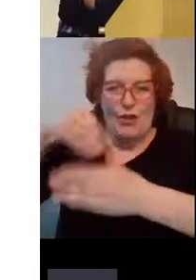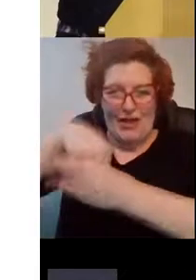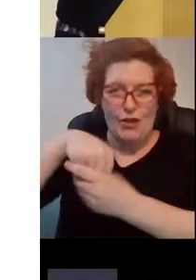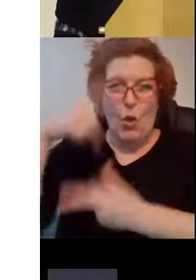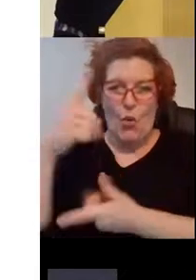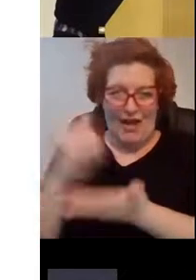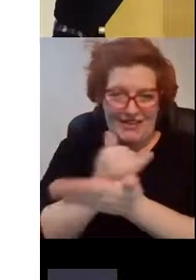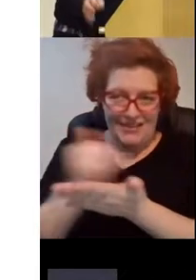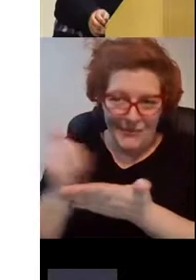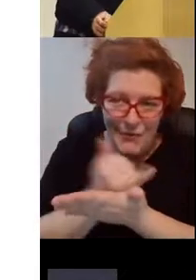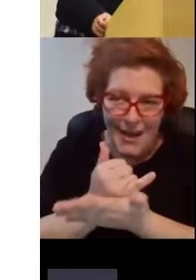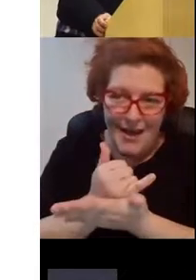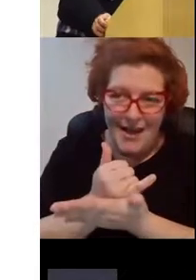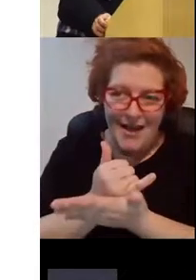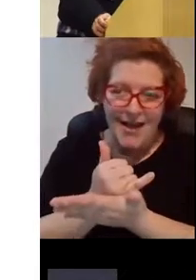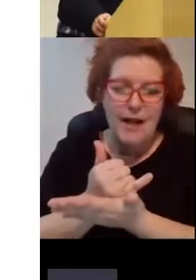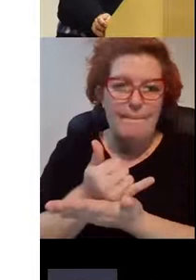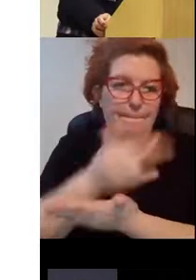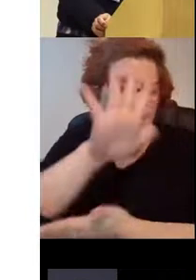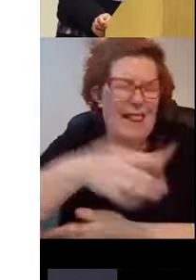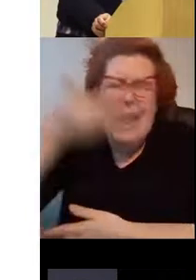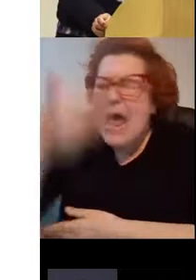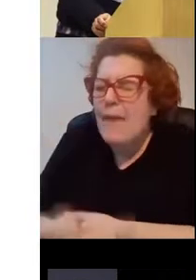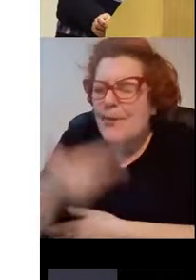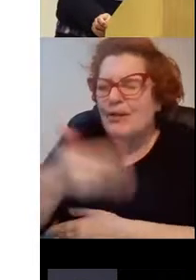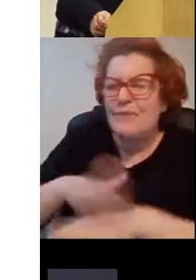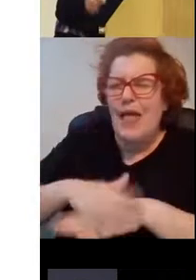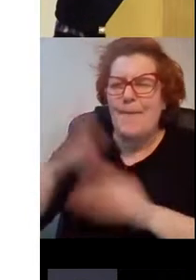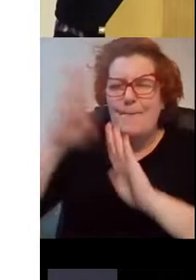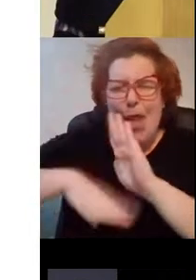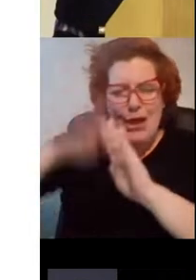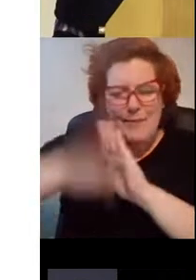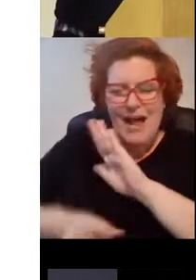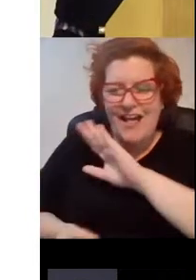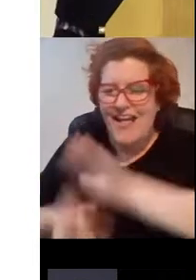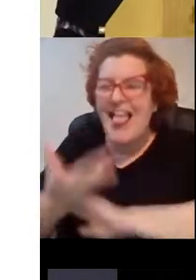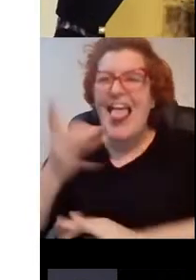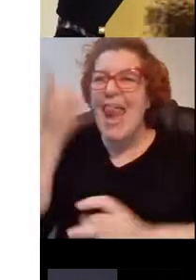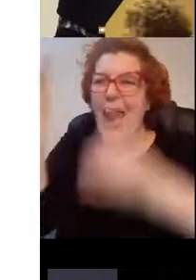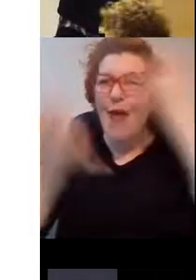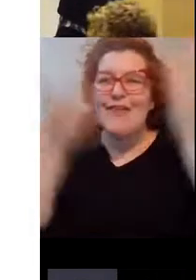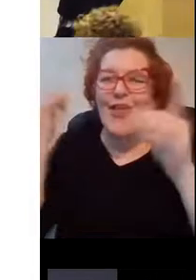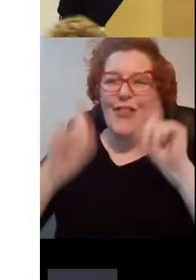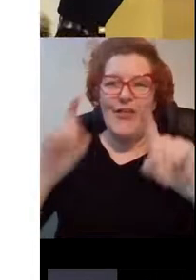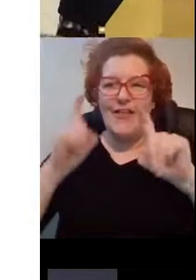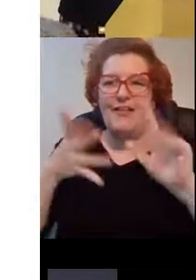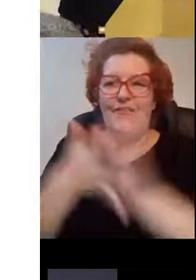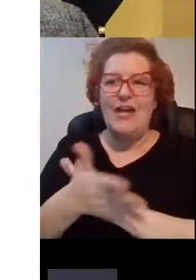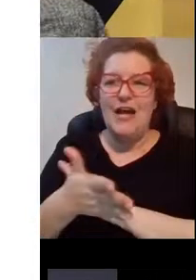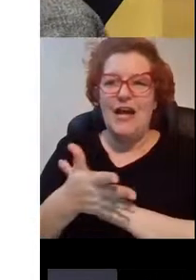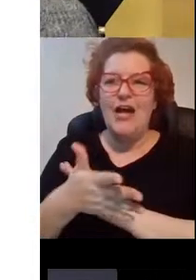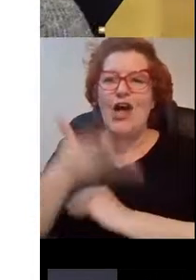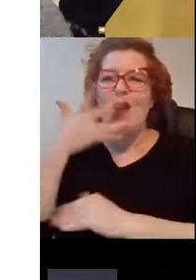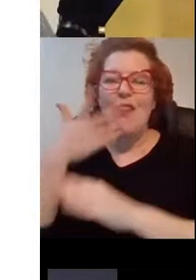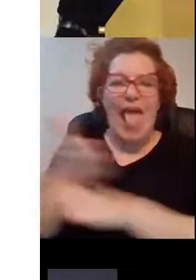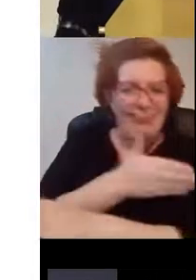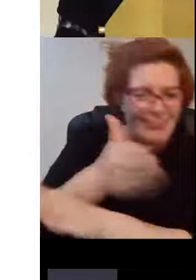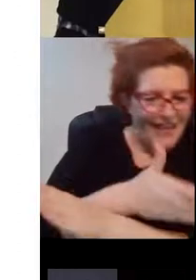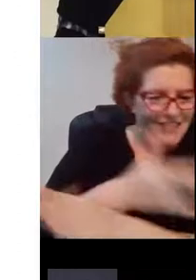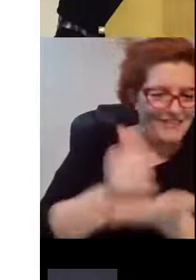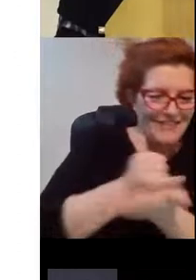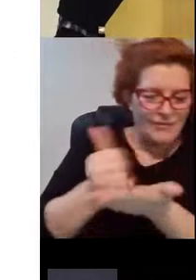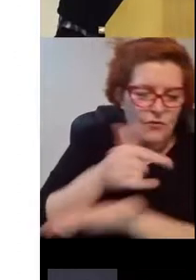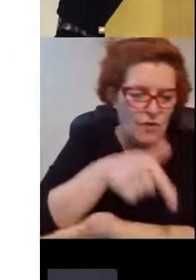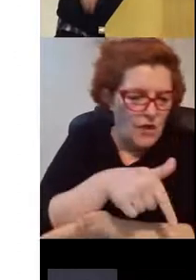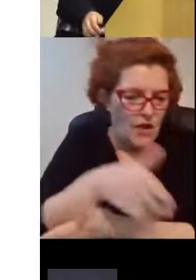asignatura que me parece fundamental para programar una actividad de innovación docente, conocer los antecedentes de esa asignatura, conocer